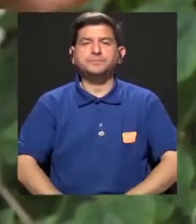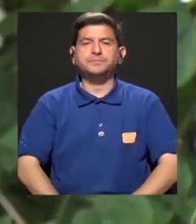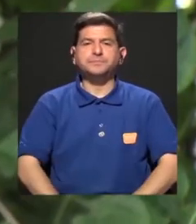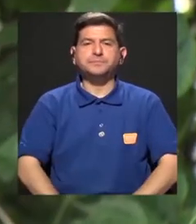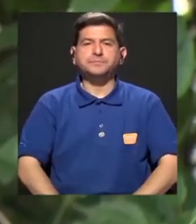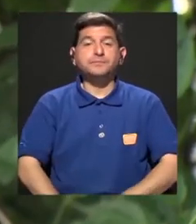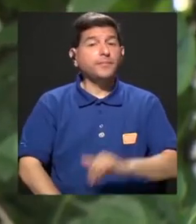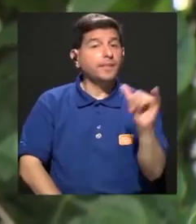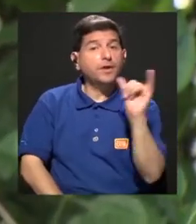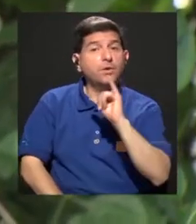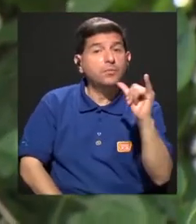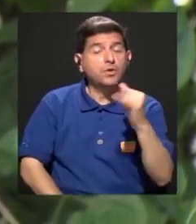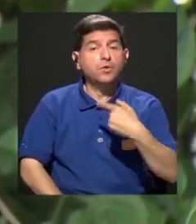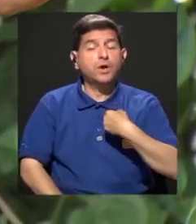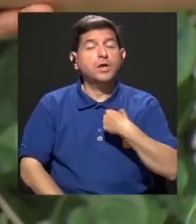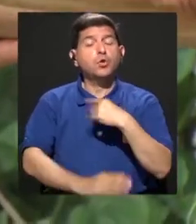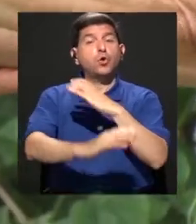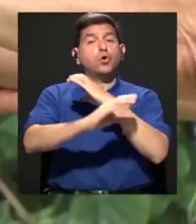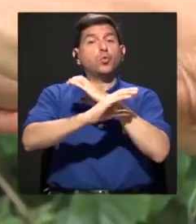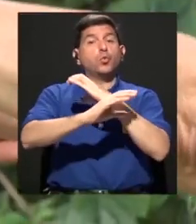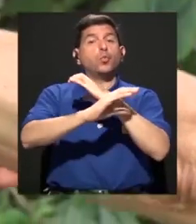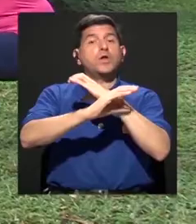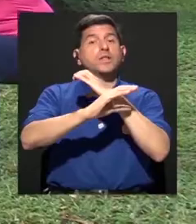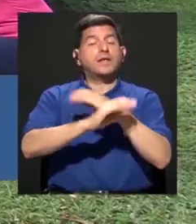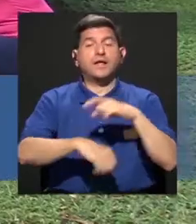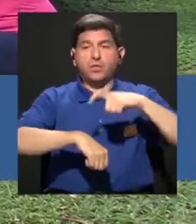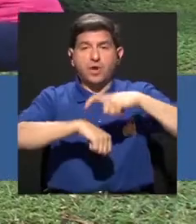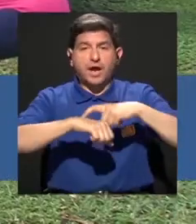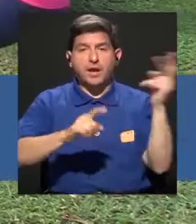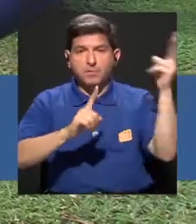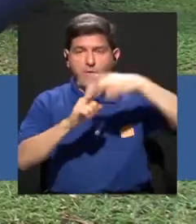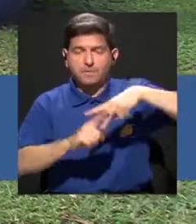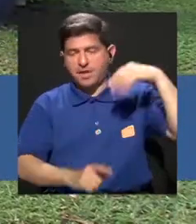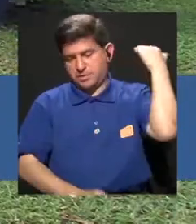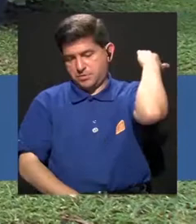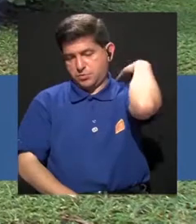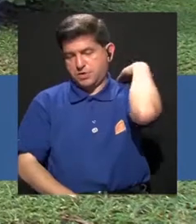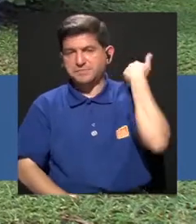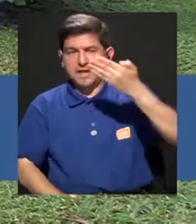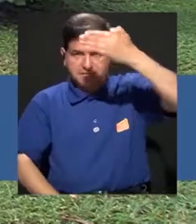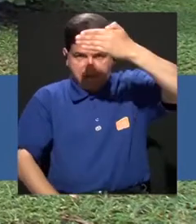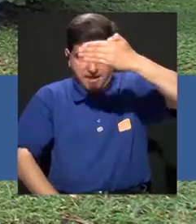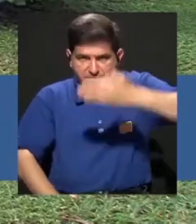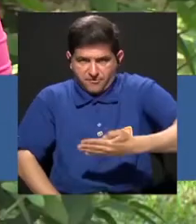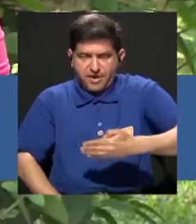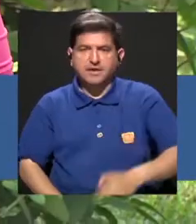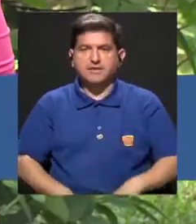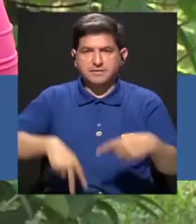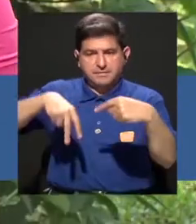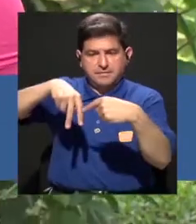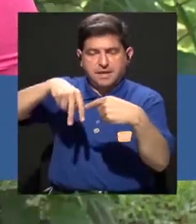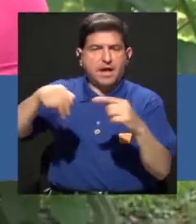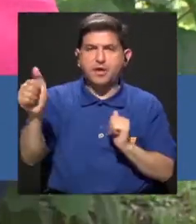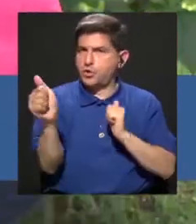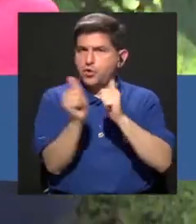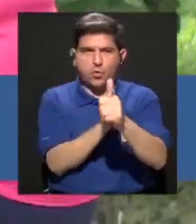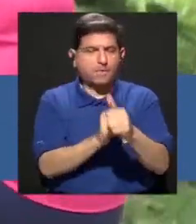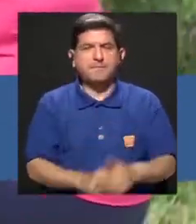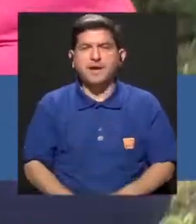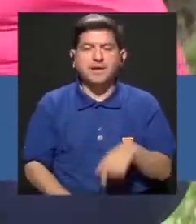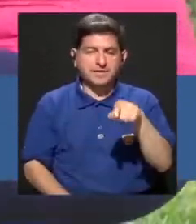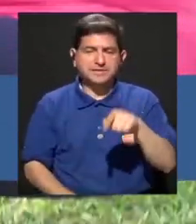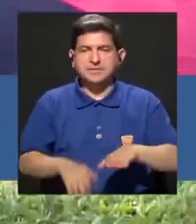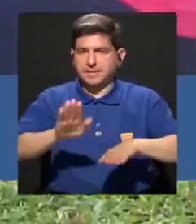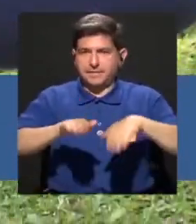¿Sí? De igual manera, debo de cuidar en la ejecución que la espalda esté recta y que las rodillas no